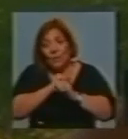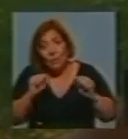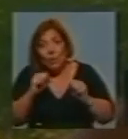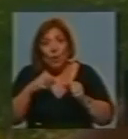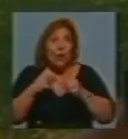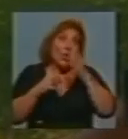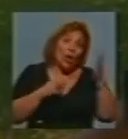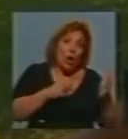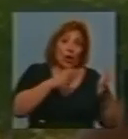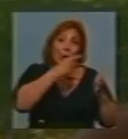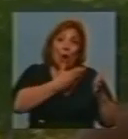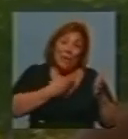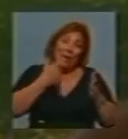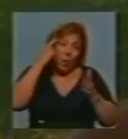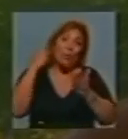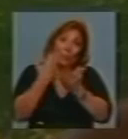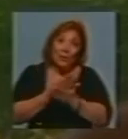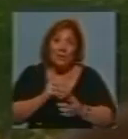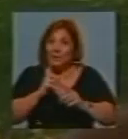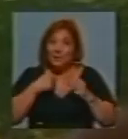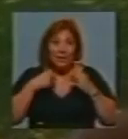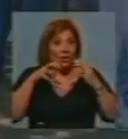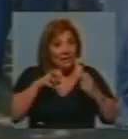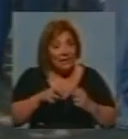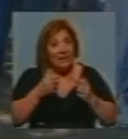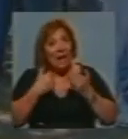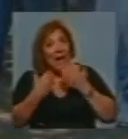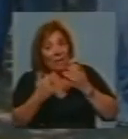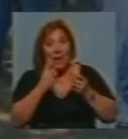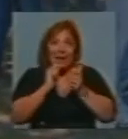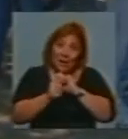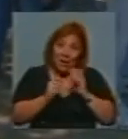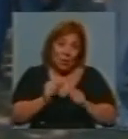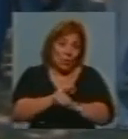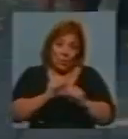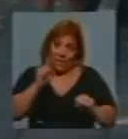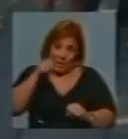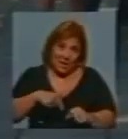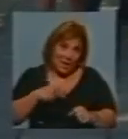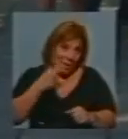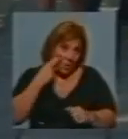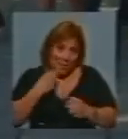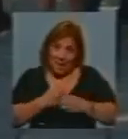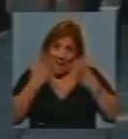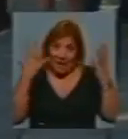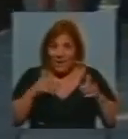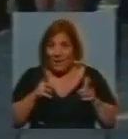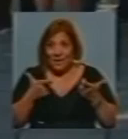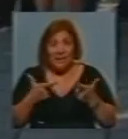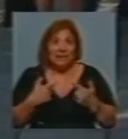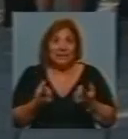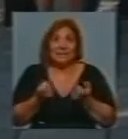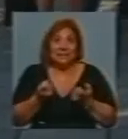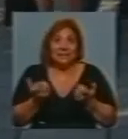partes deberán tener su propuesta, pero si no nos sentamos a negociar y a buscarle una salida a esto, digo, se viene un problema grande porque la gente ya está sintiendo las